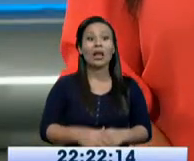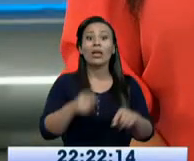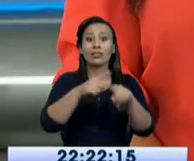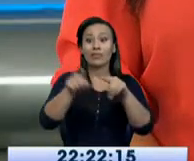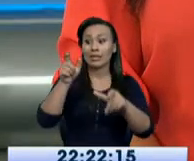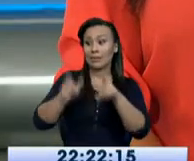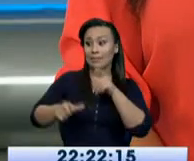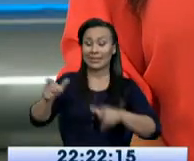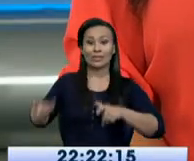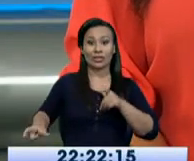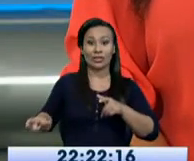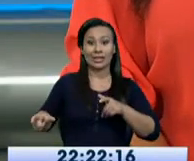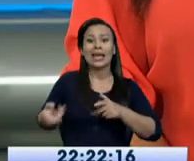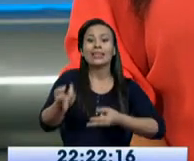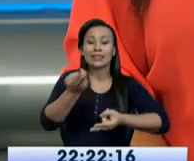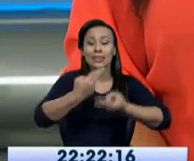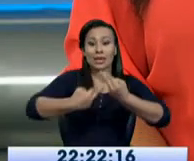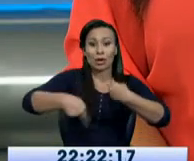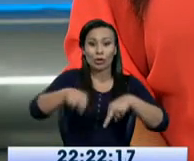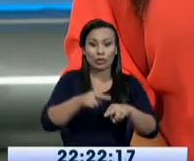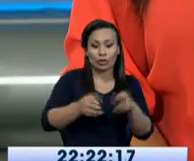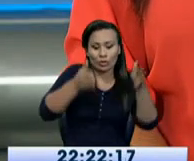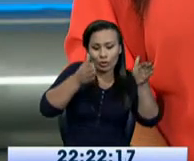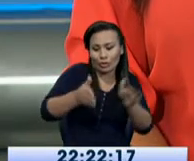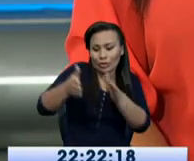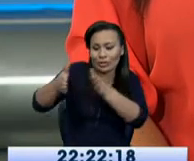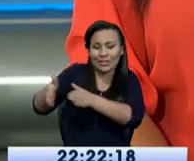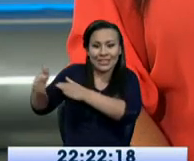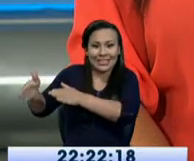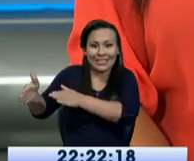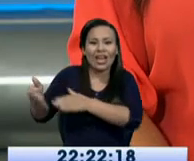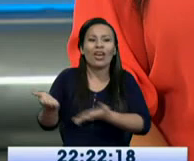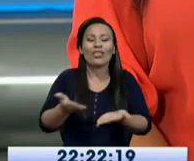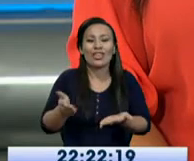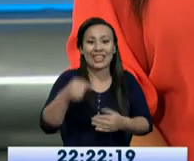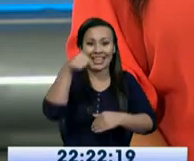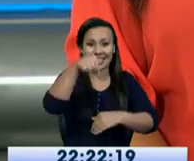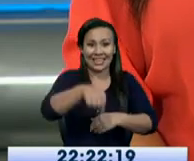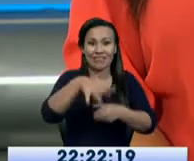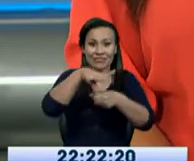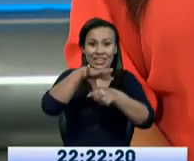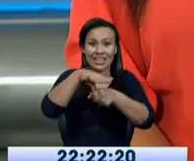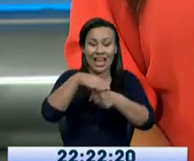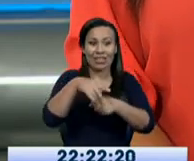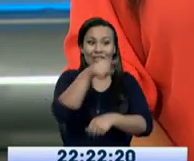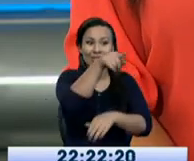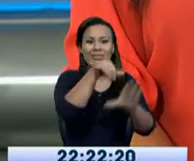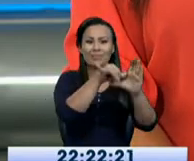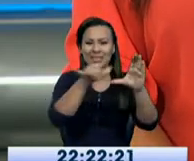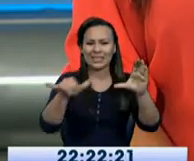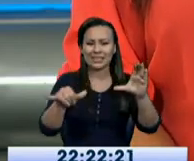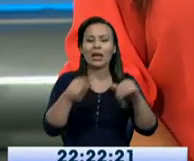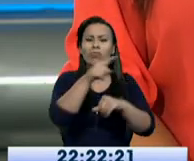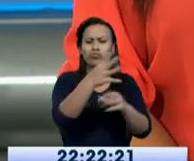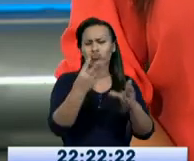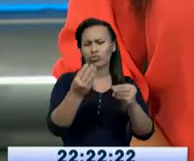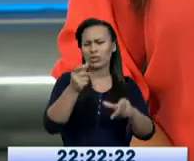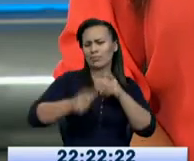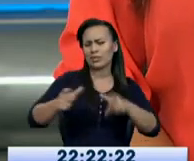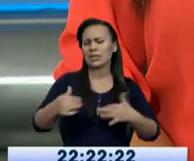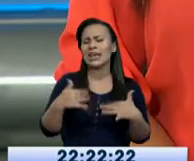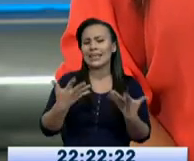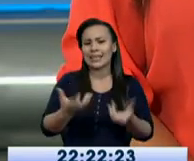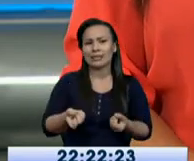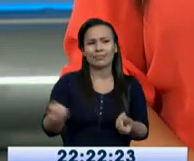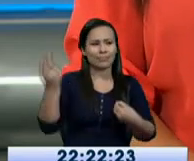Comerciantes de General Villamil Playas tienen puestas sus expectativas en el próximo feriado para tratar de incrementar sus ventas. Se estima que más de 100.000